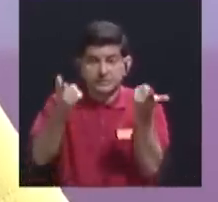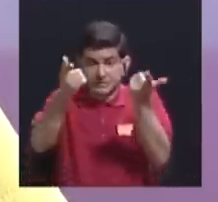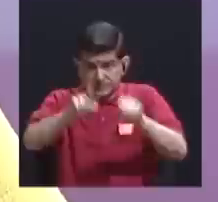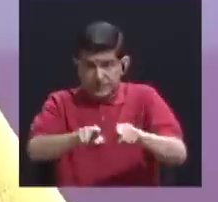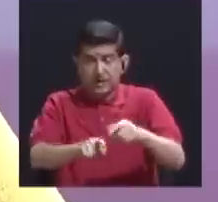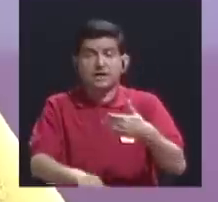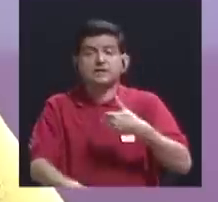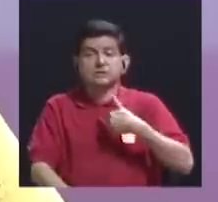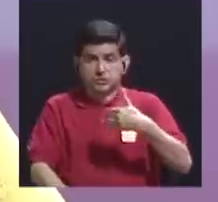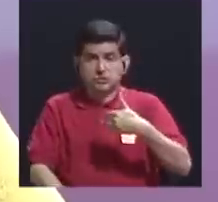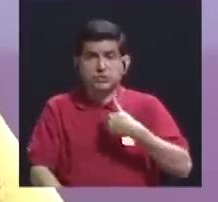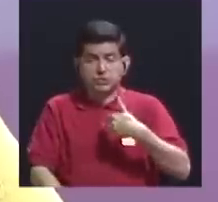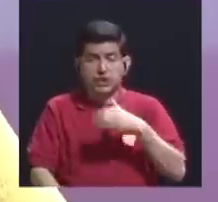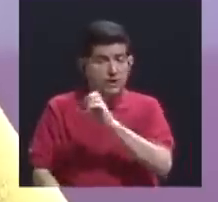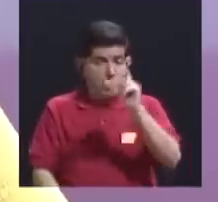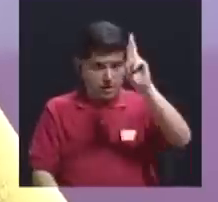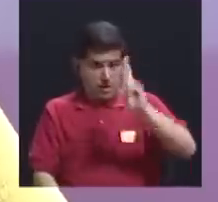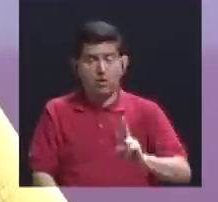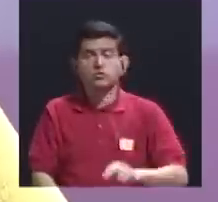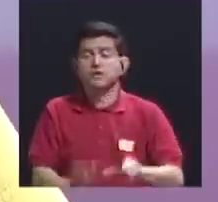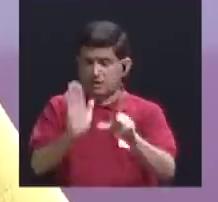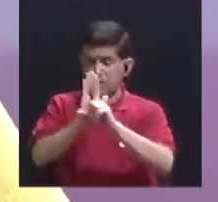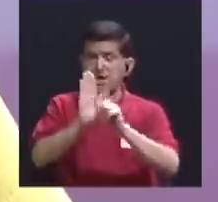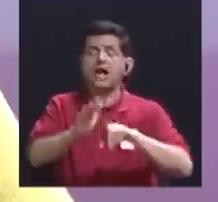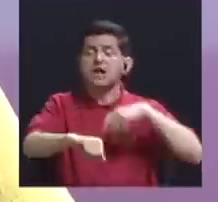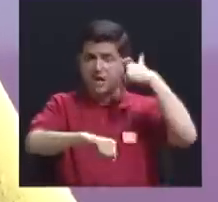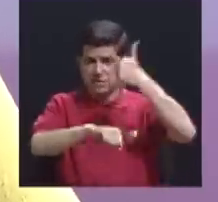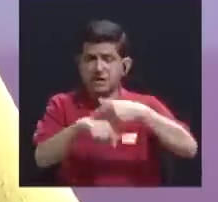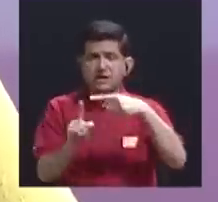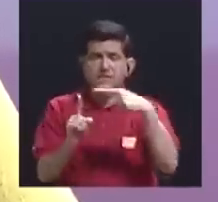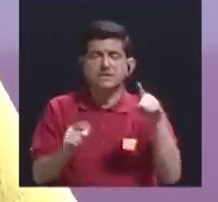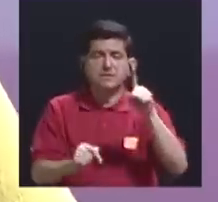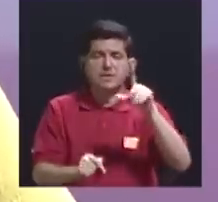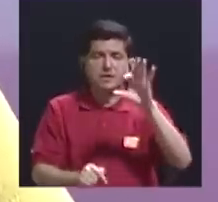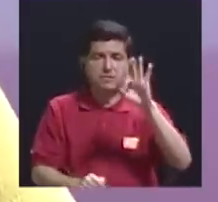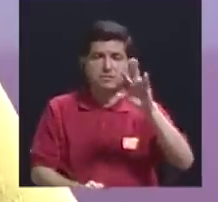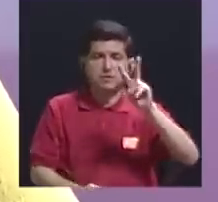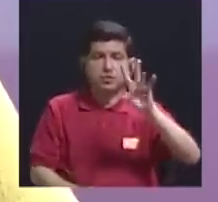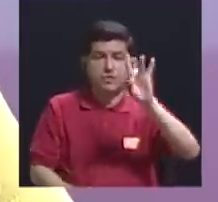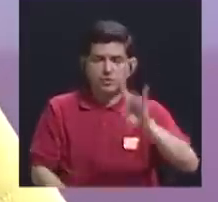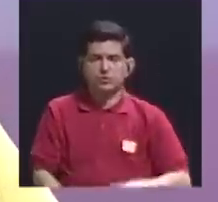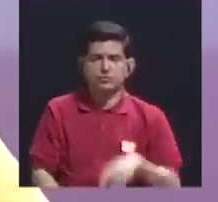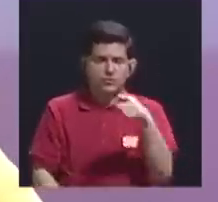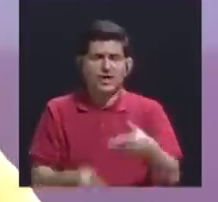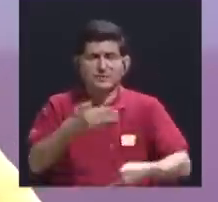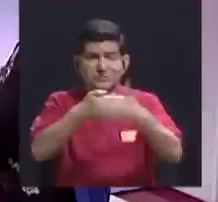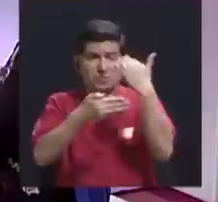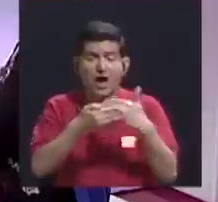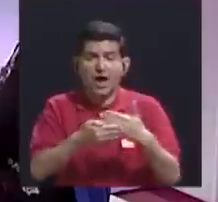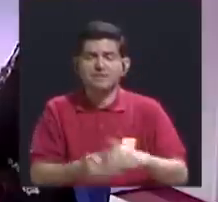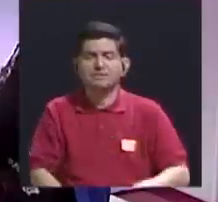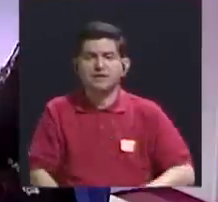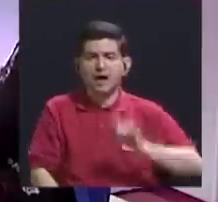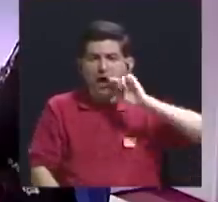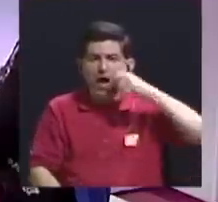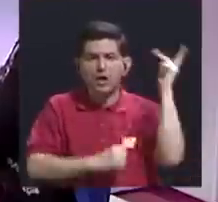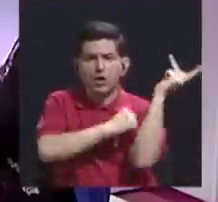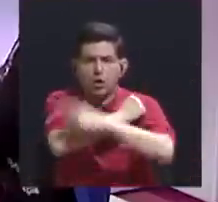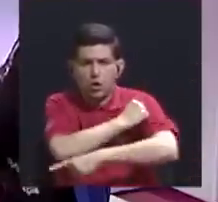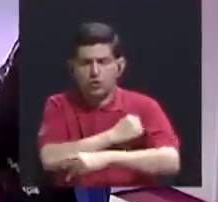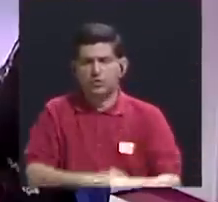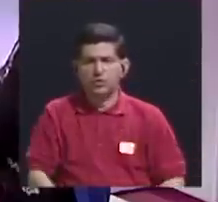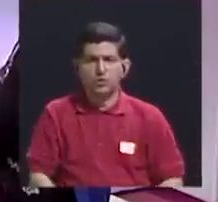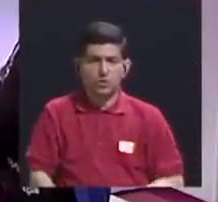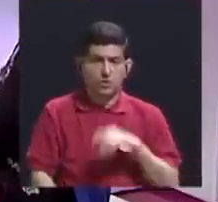tenemos en costa rica en nuestra legislación desde 1928 es decir esto es anterior a una nuestro código penal es aquel